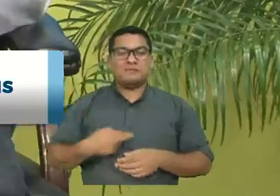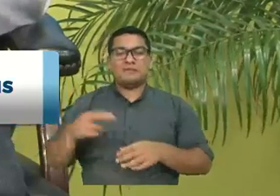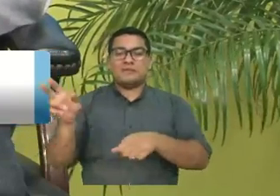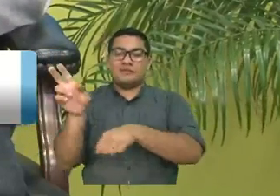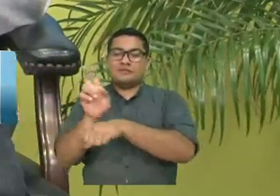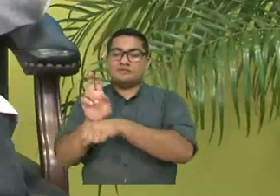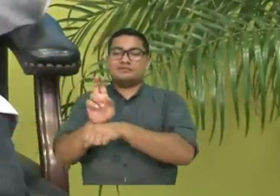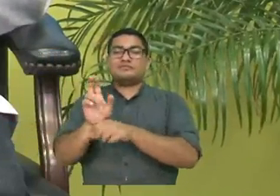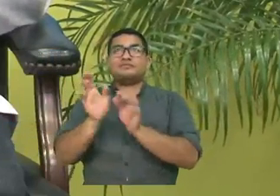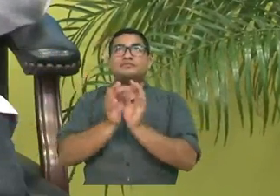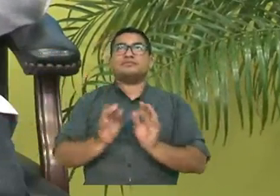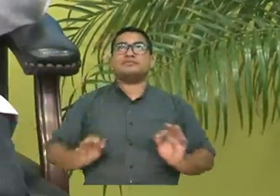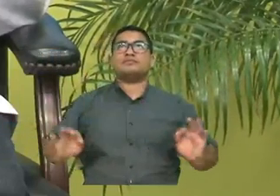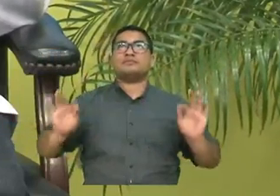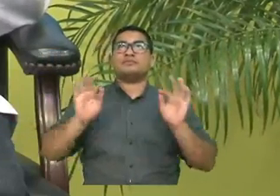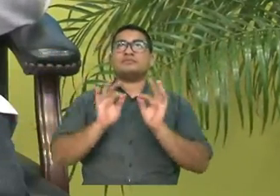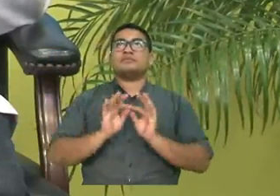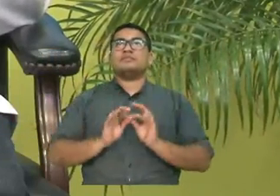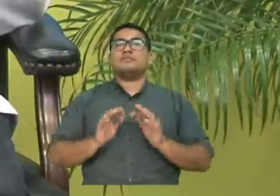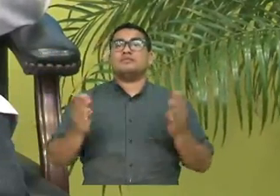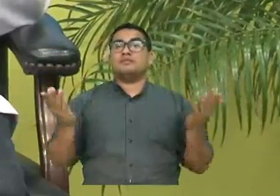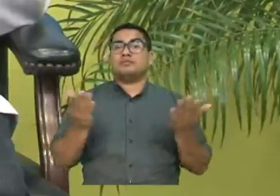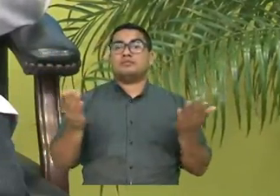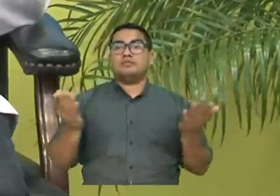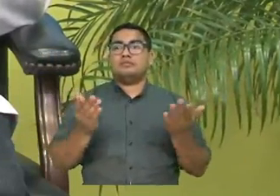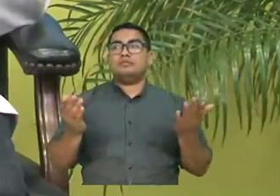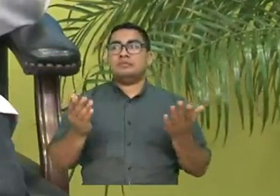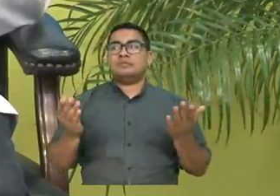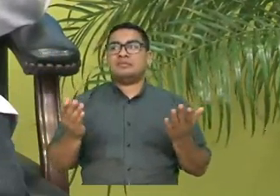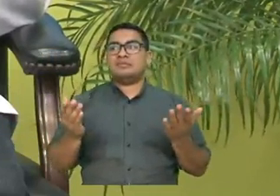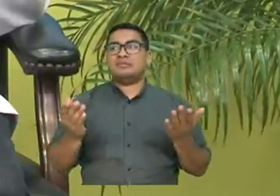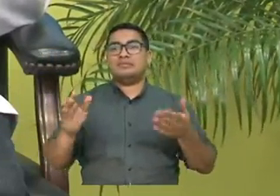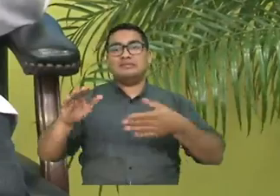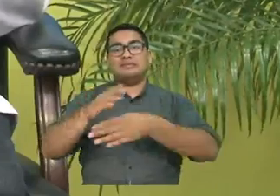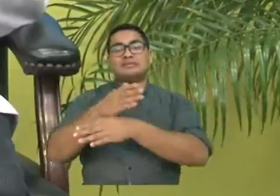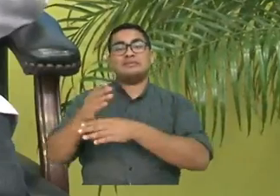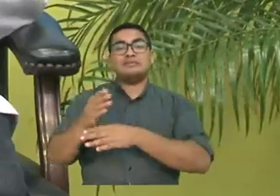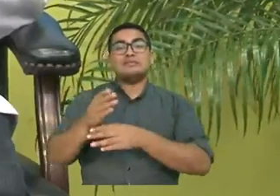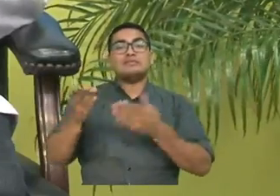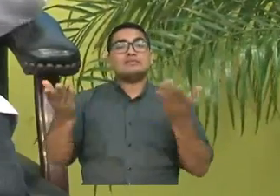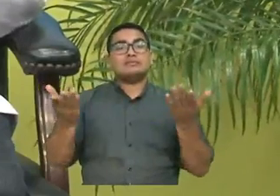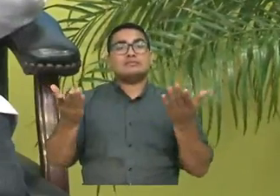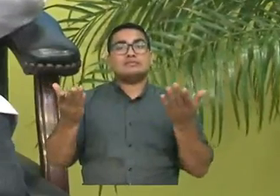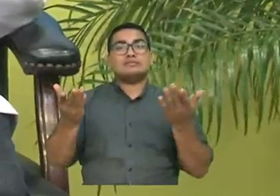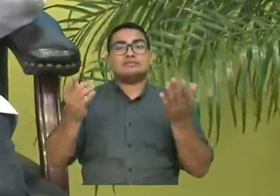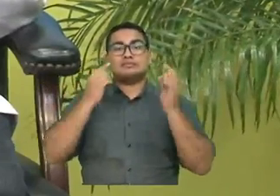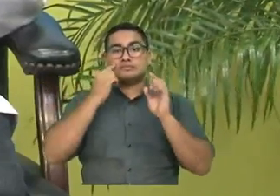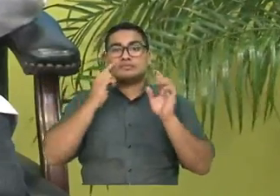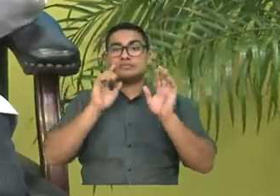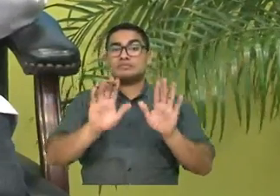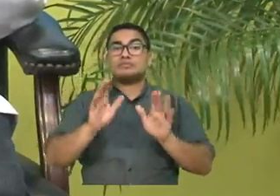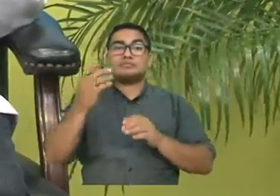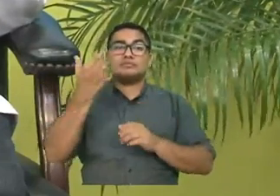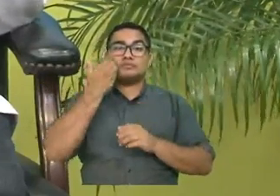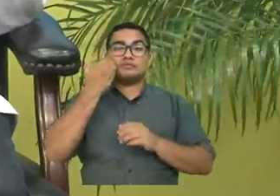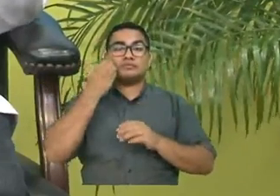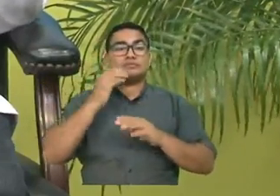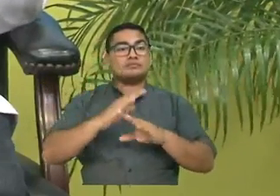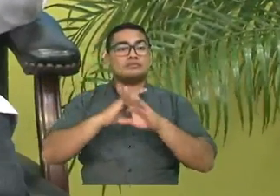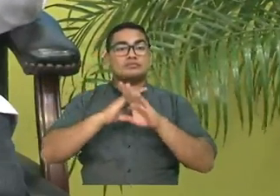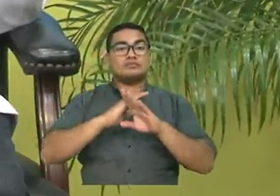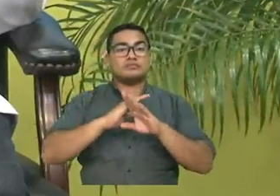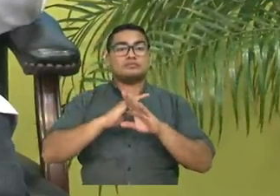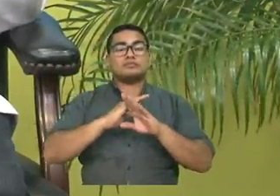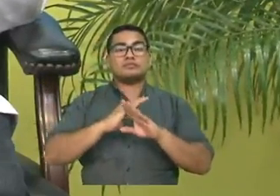supervisa esa parte, el manejo de la zoonosis con estos animalitos para evitar la transmisión de enfermedades a través del consumo